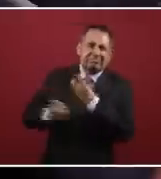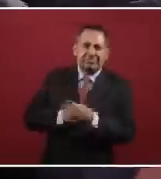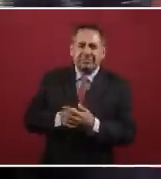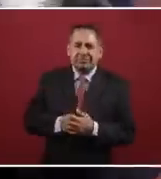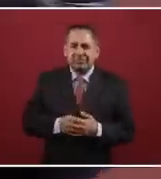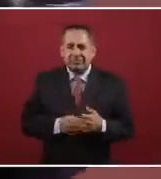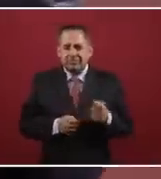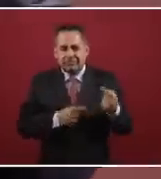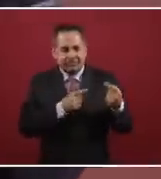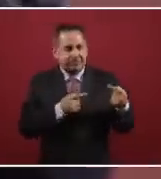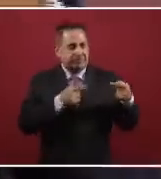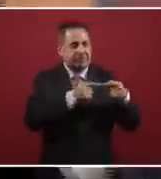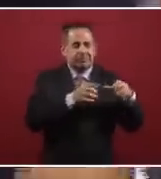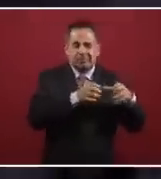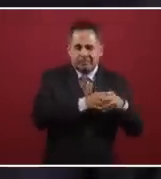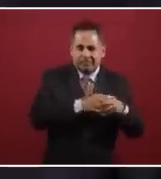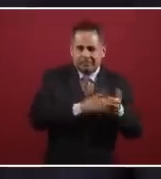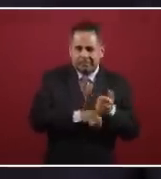tocan los extremos.